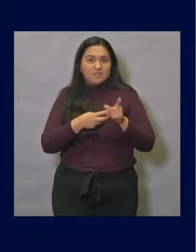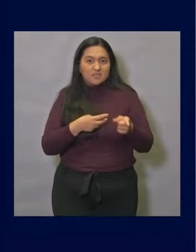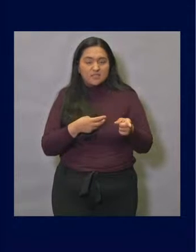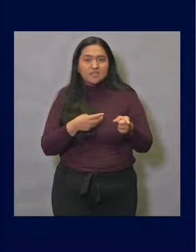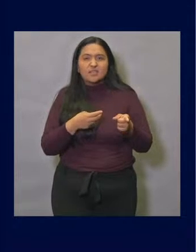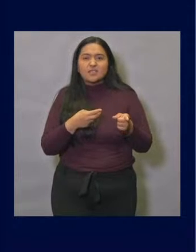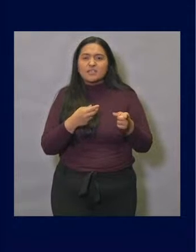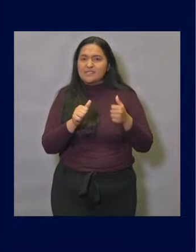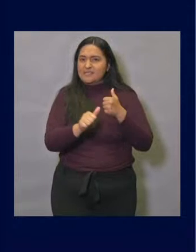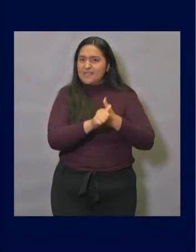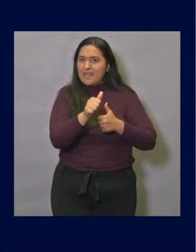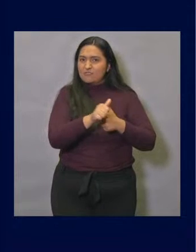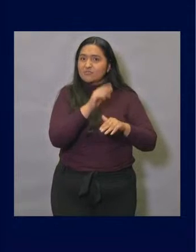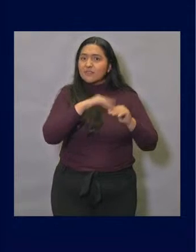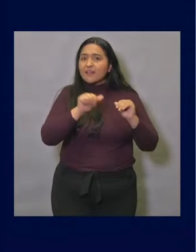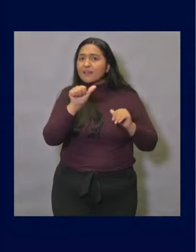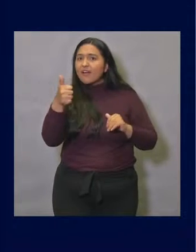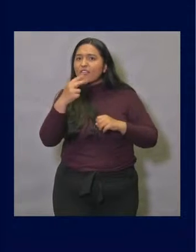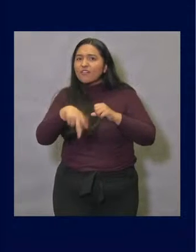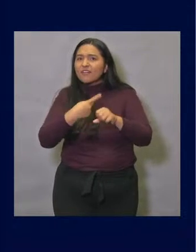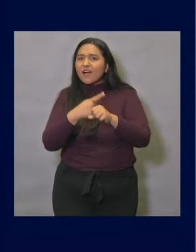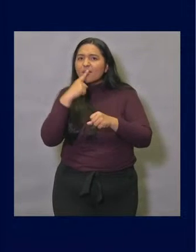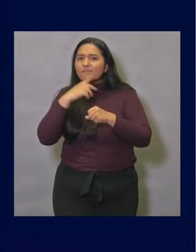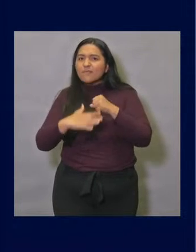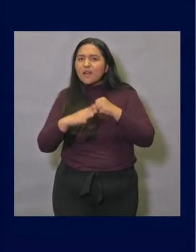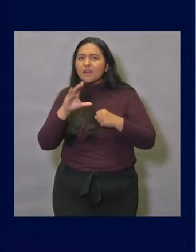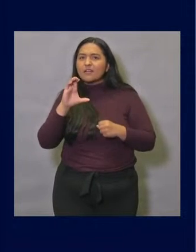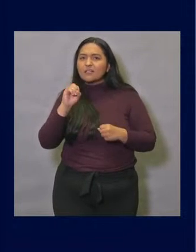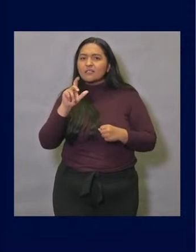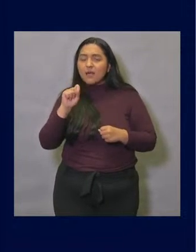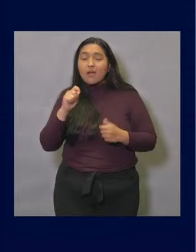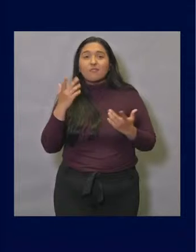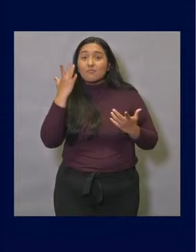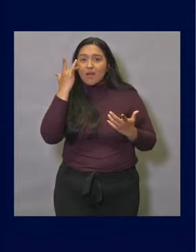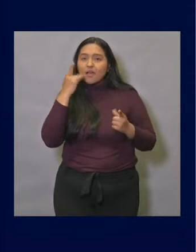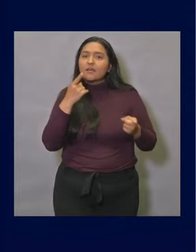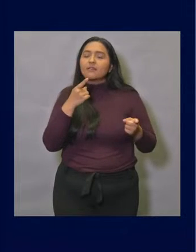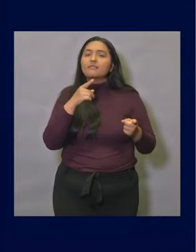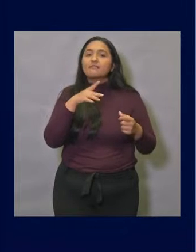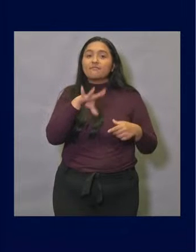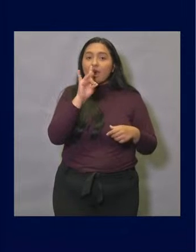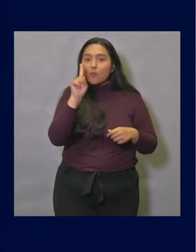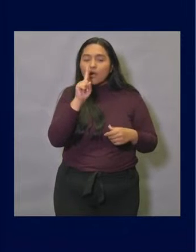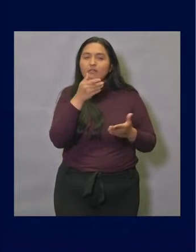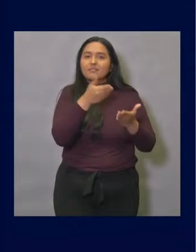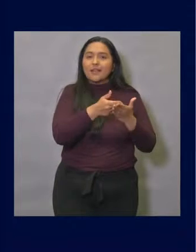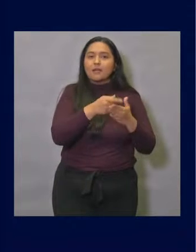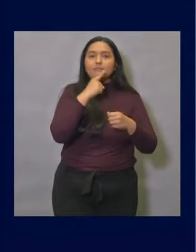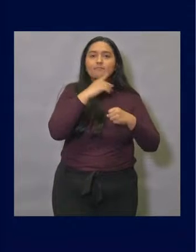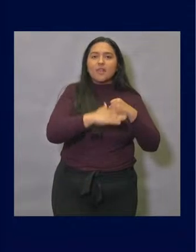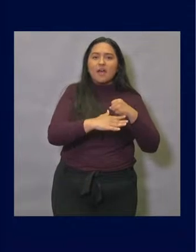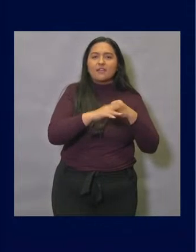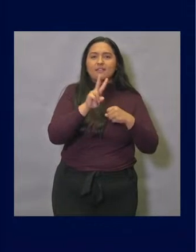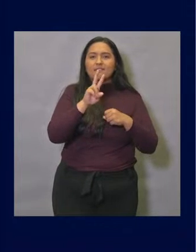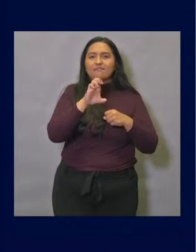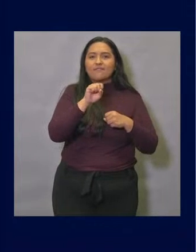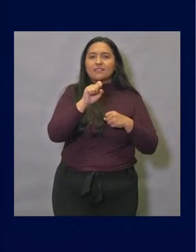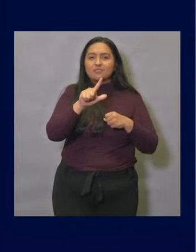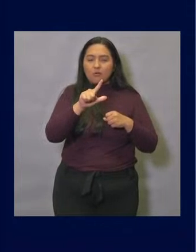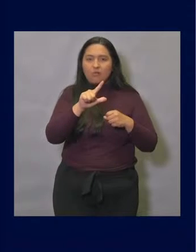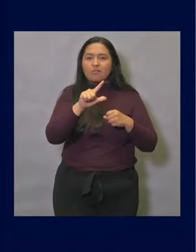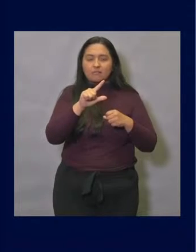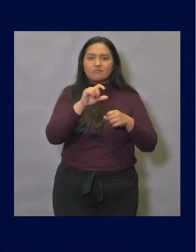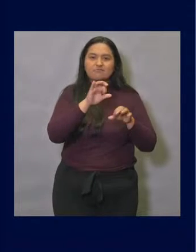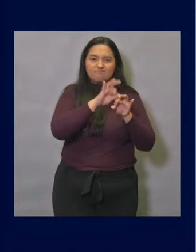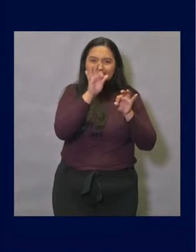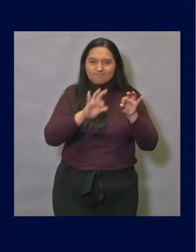más peligrosos de otros coágulos más comunes, es de que se formaron los vasos sanguíneos en y alrededor del cerebro,